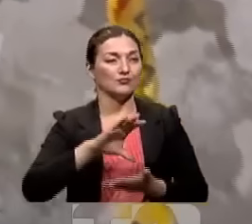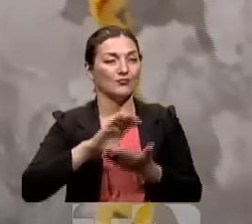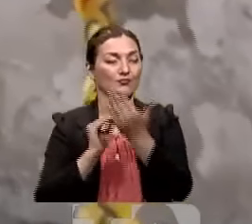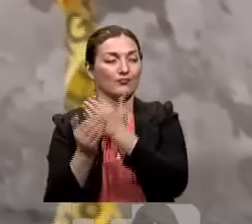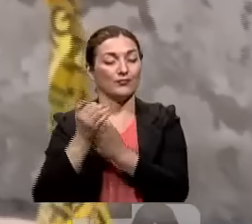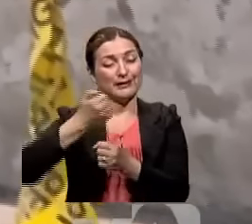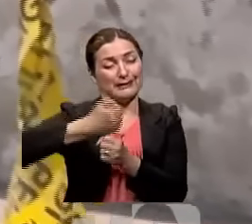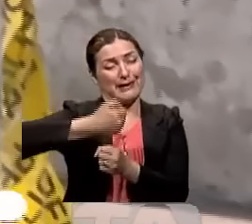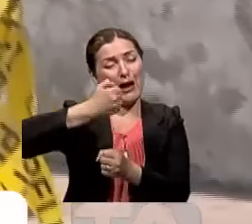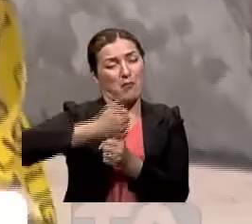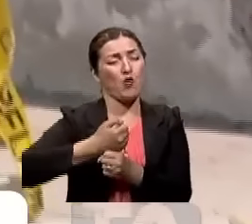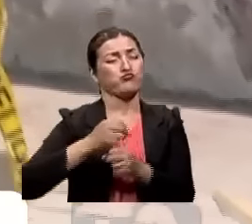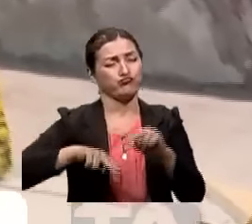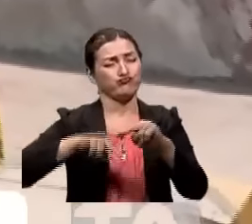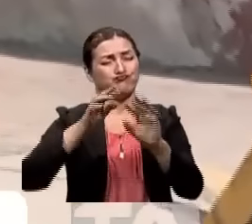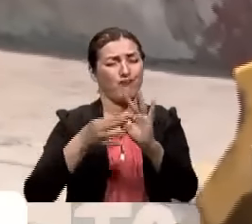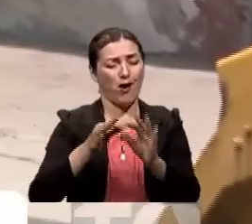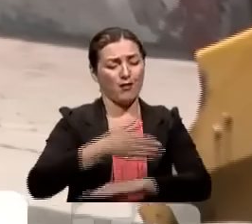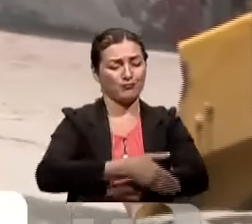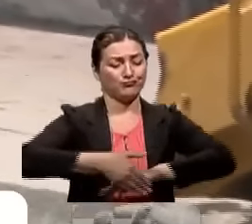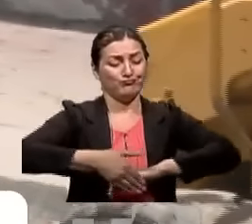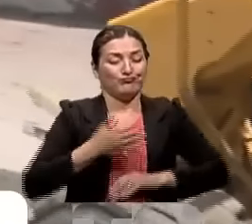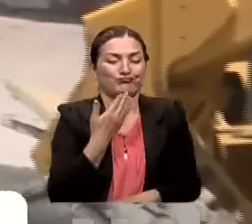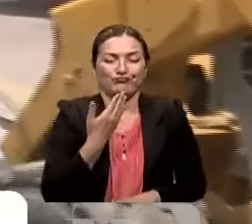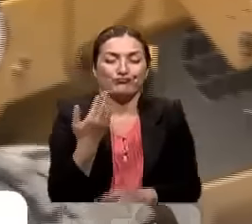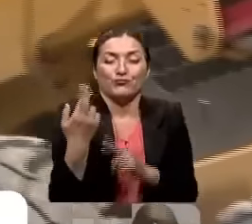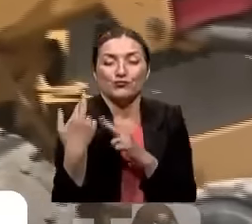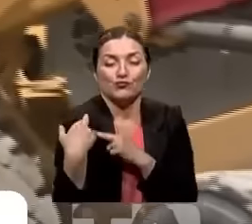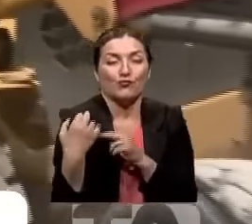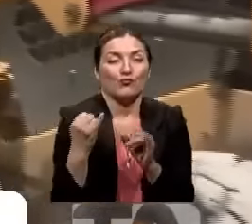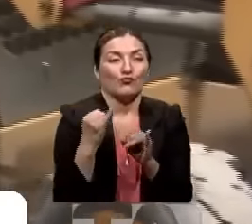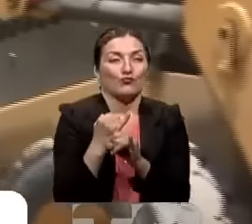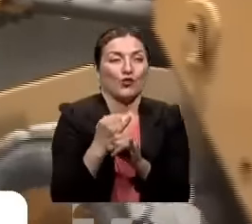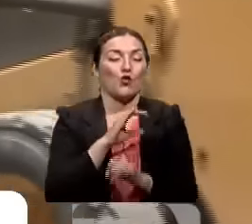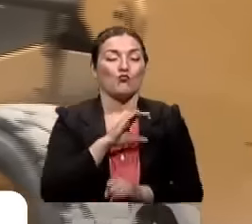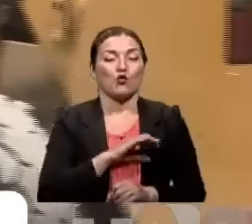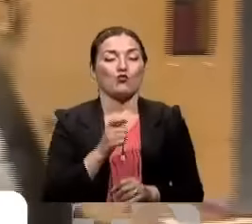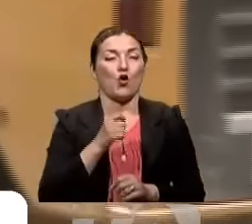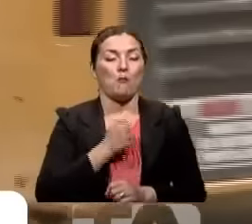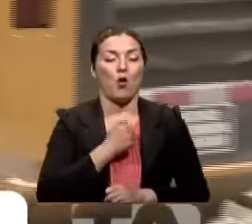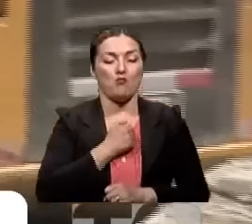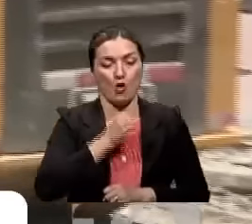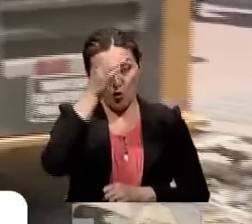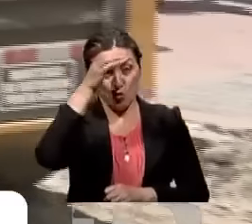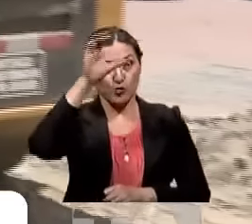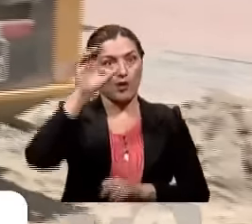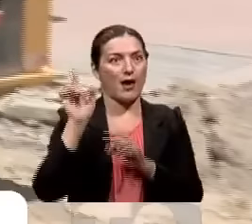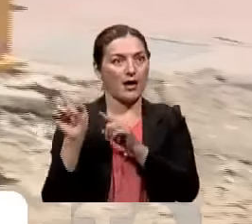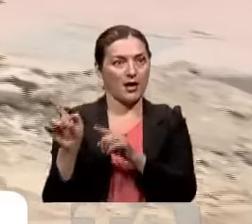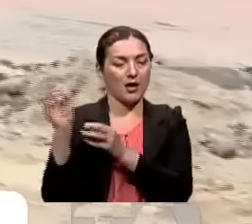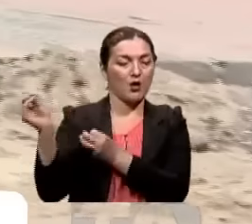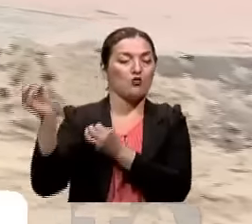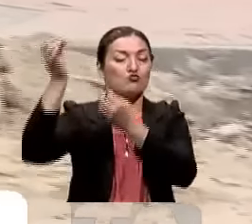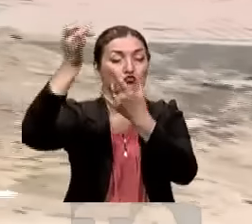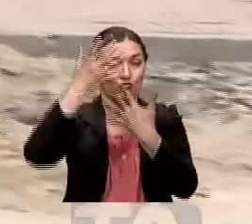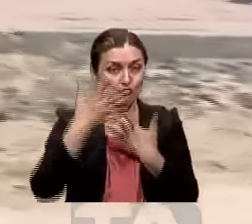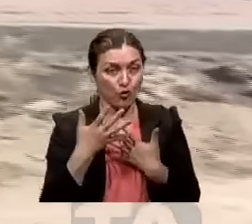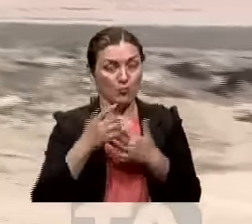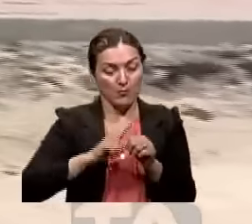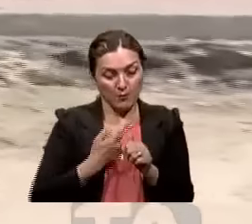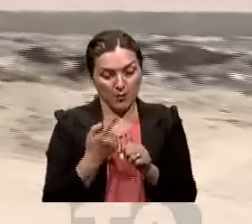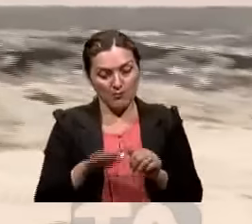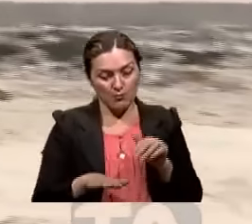también se realizan obras viales, pero estos están a cargo del Instituto Metropolitano de Patrimonio. Desde ahí nos han informado que hay una